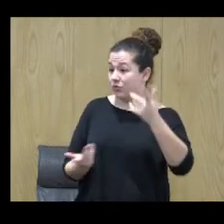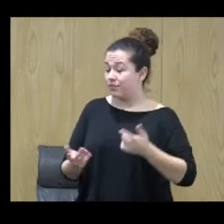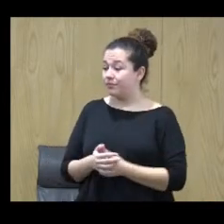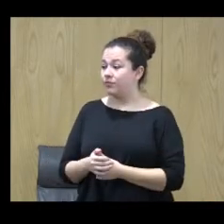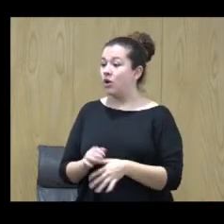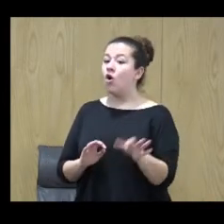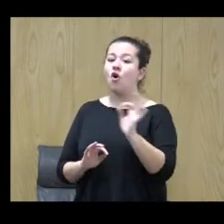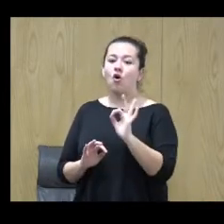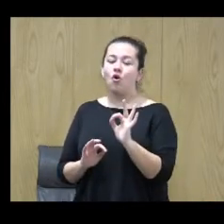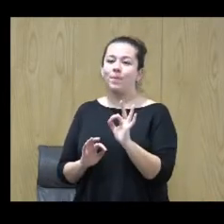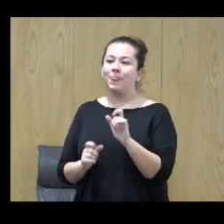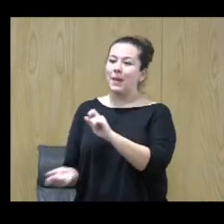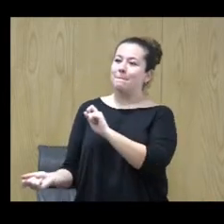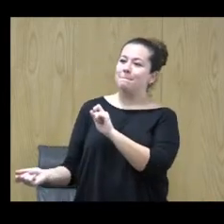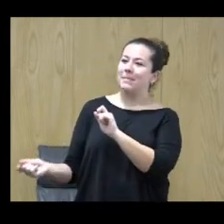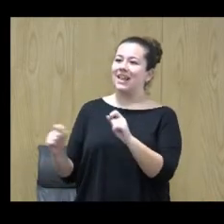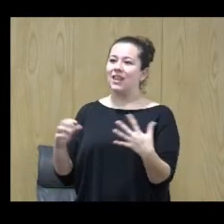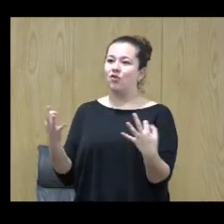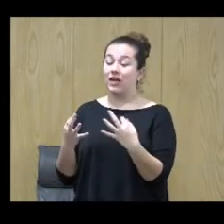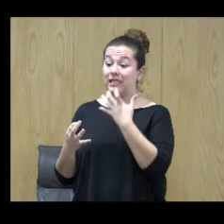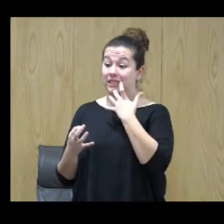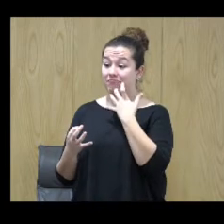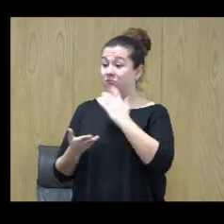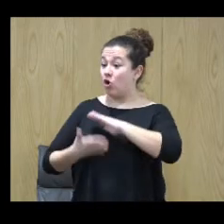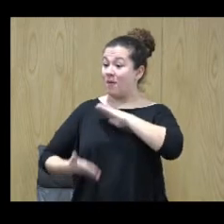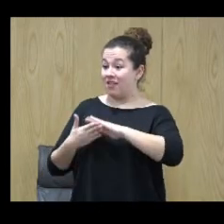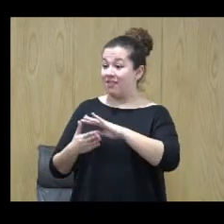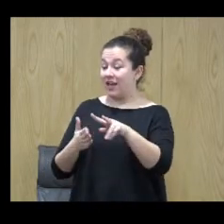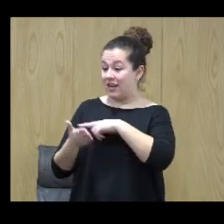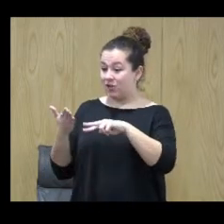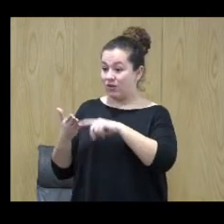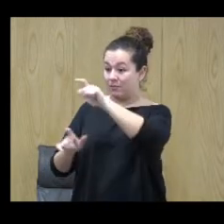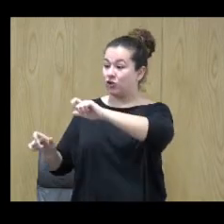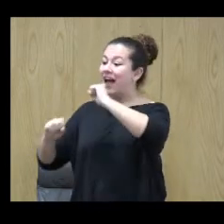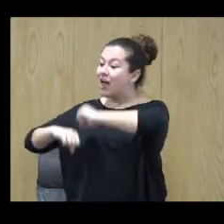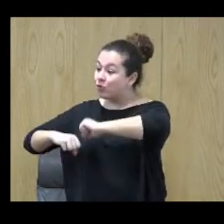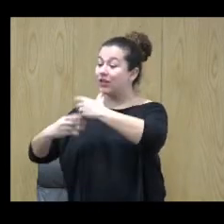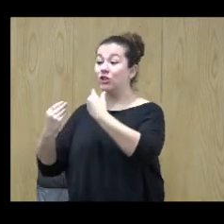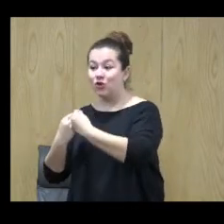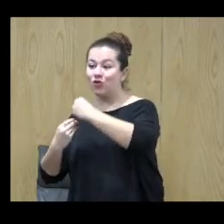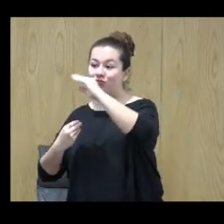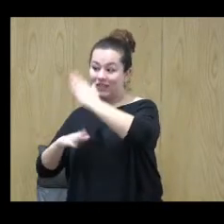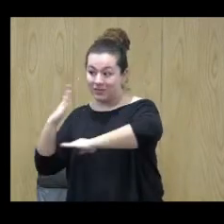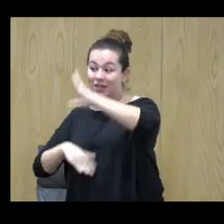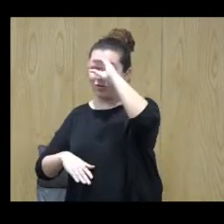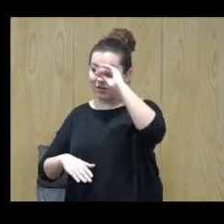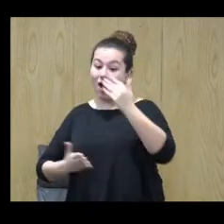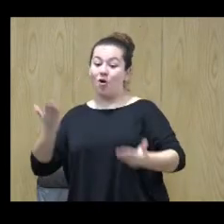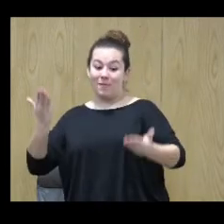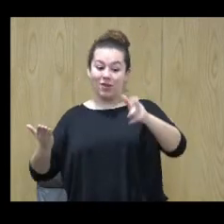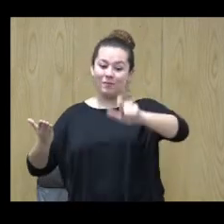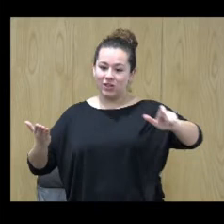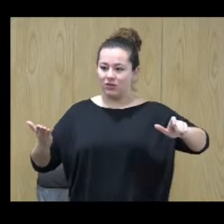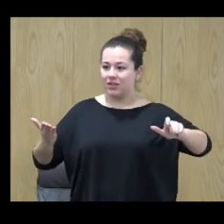¿O en qué se asemeja la competencia lectora en personas adultas con discapacidad intelectual comparándolas con personas